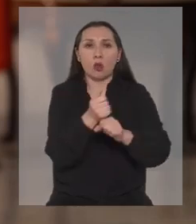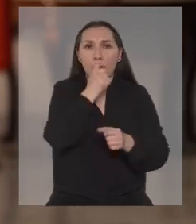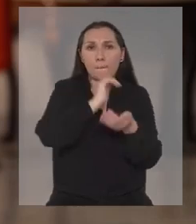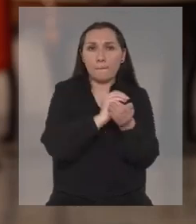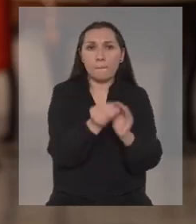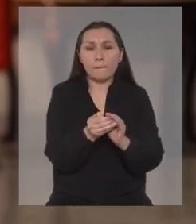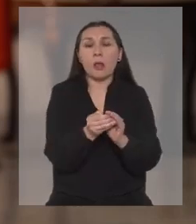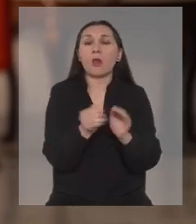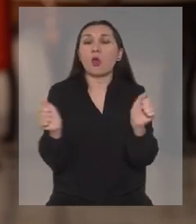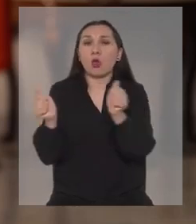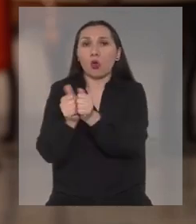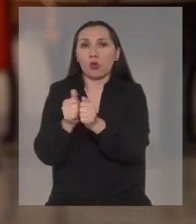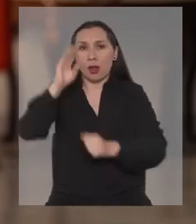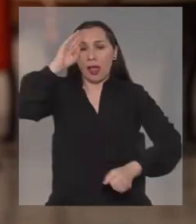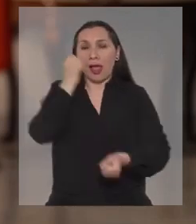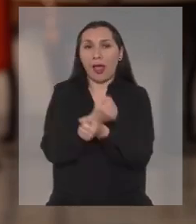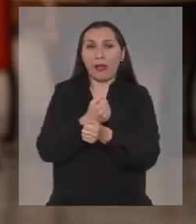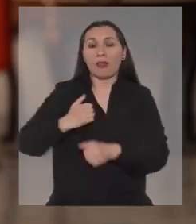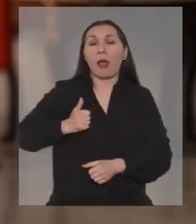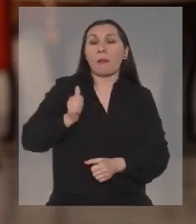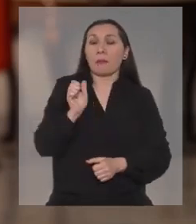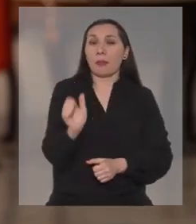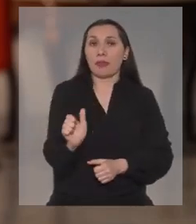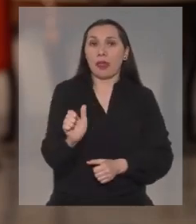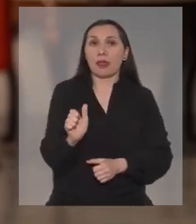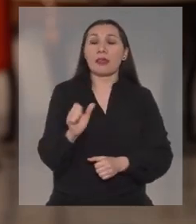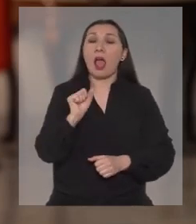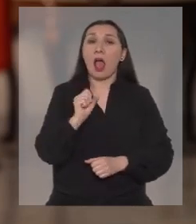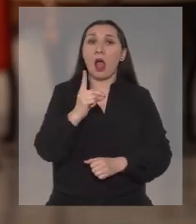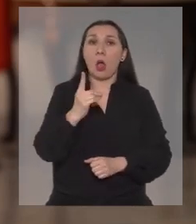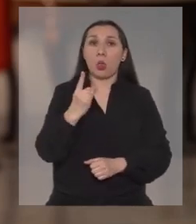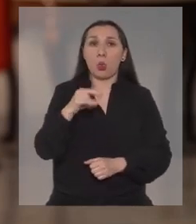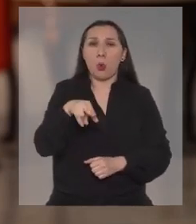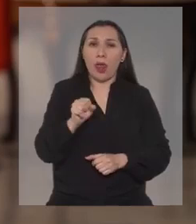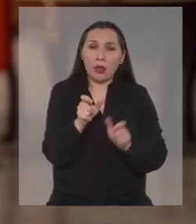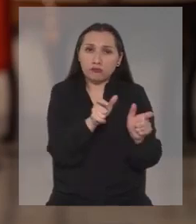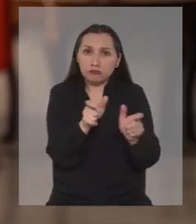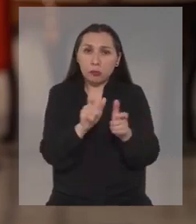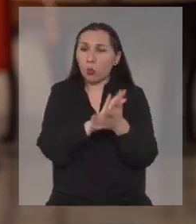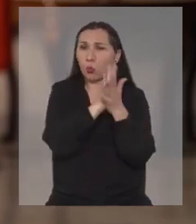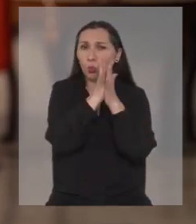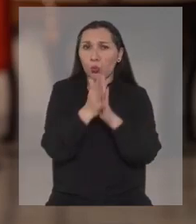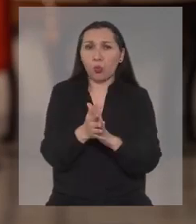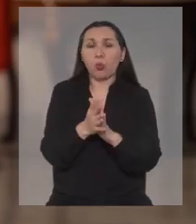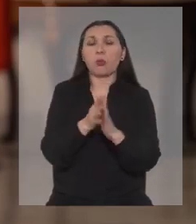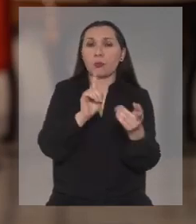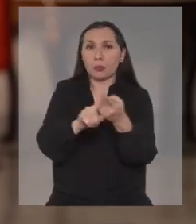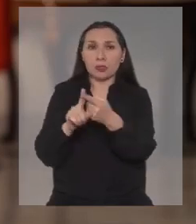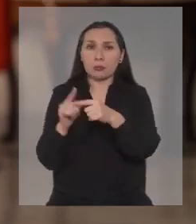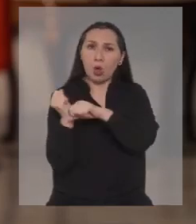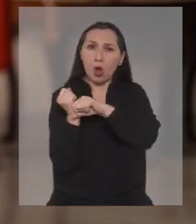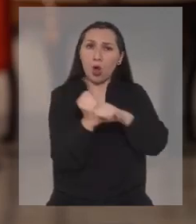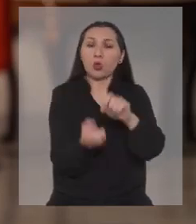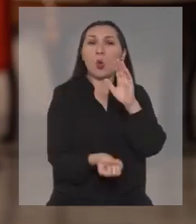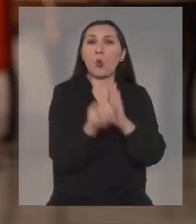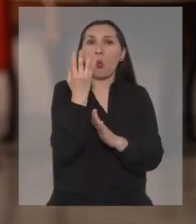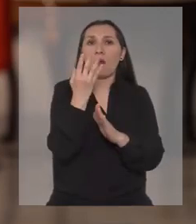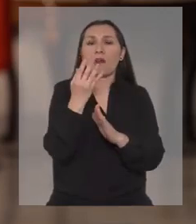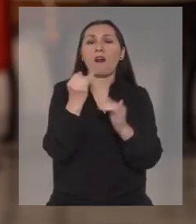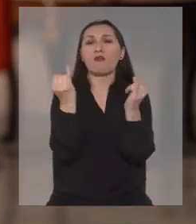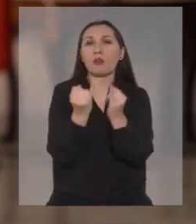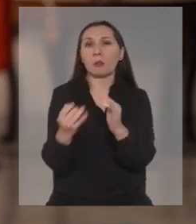crimen organizado en conjunto con carabineros la pdi aduanas y todos los actores involucrados en la lucha contra estas nuevas formas